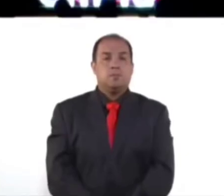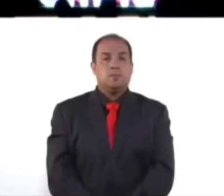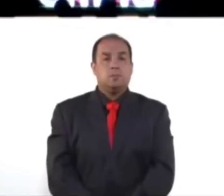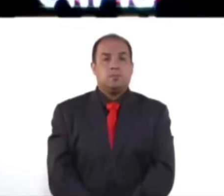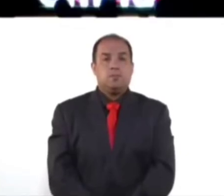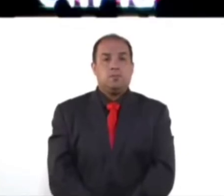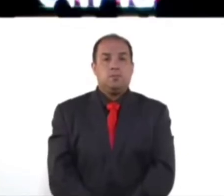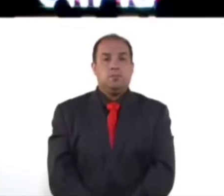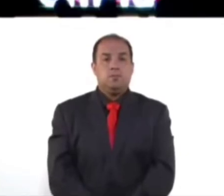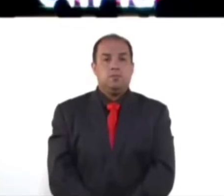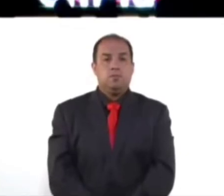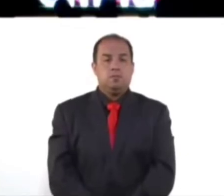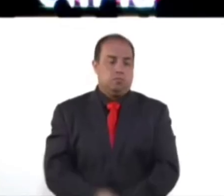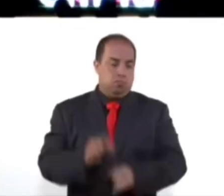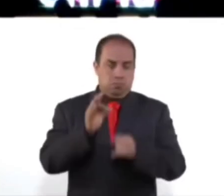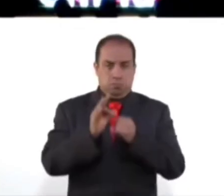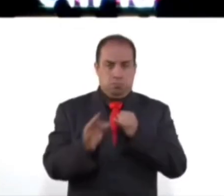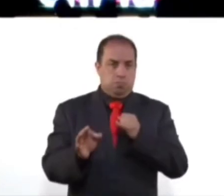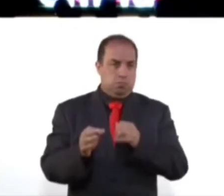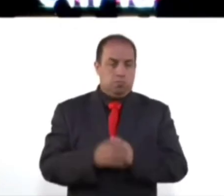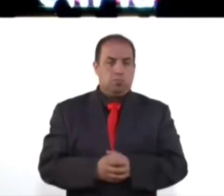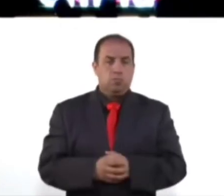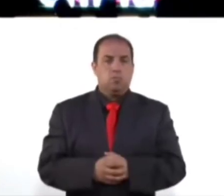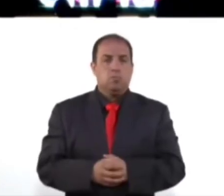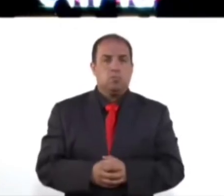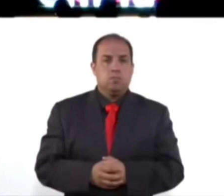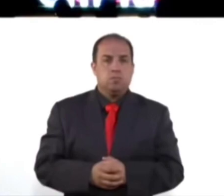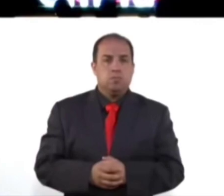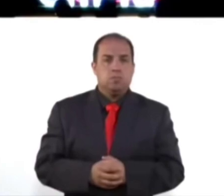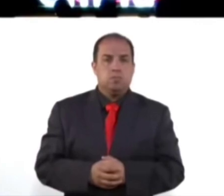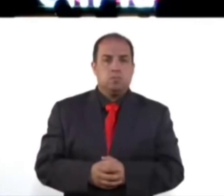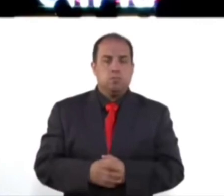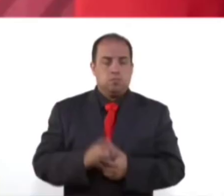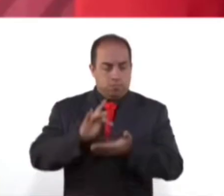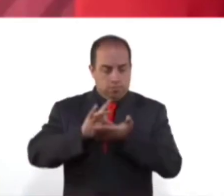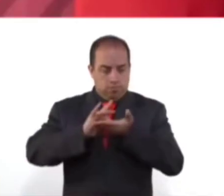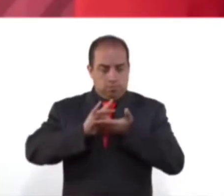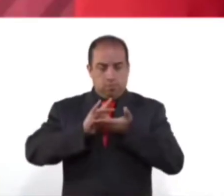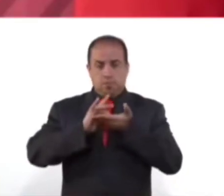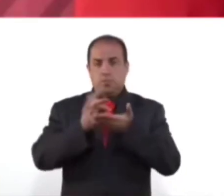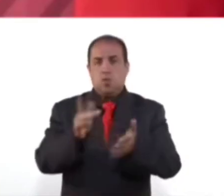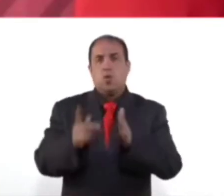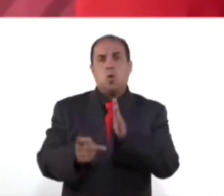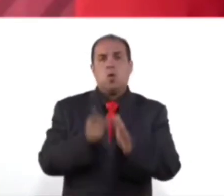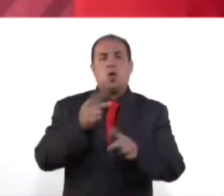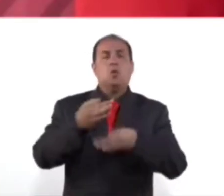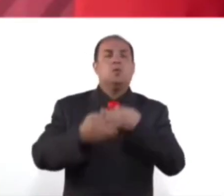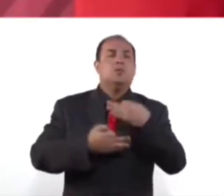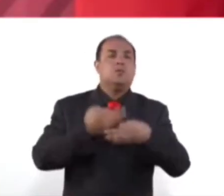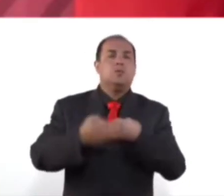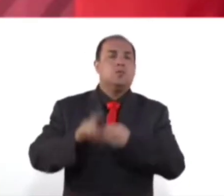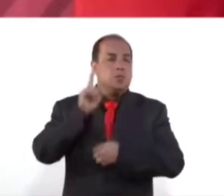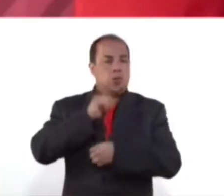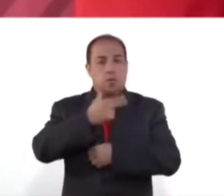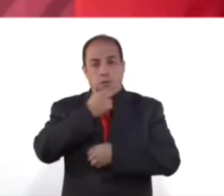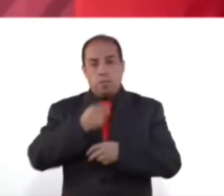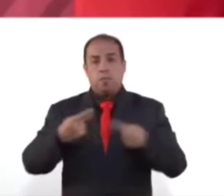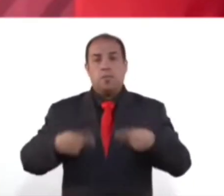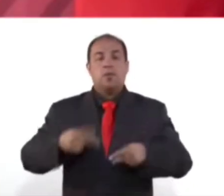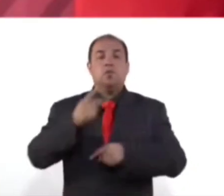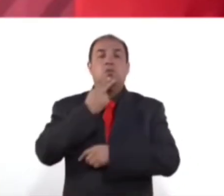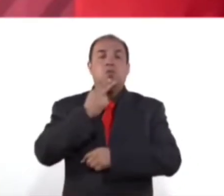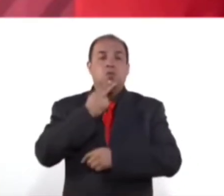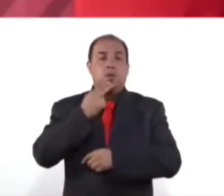Simplemente y por último, quiero agradecer una vez más a todas y todos los